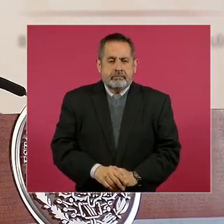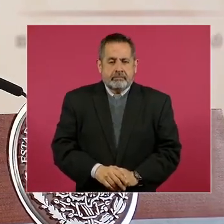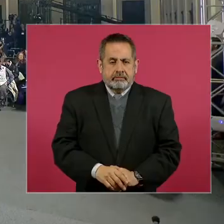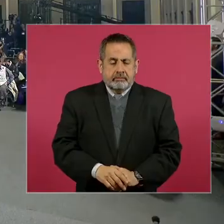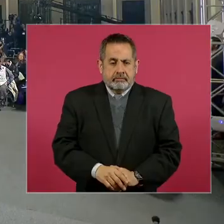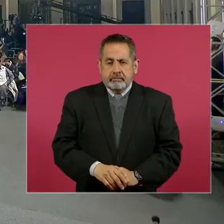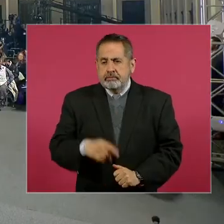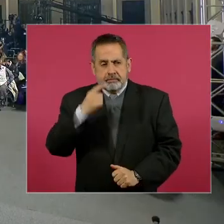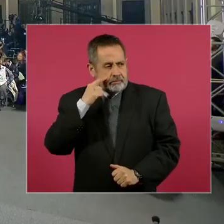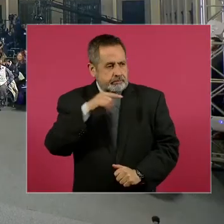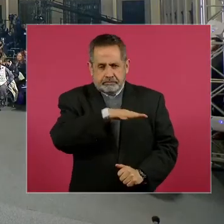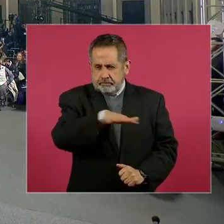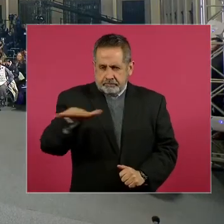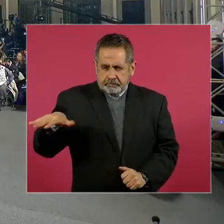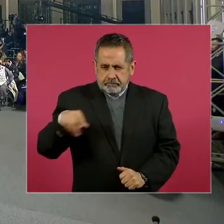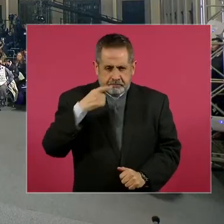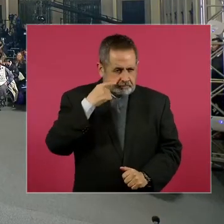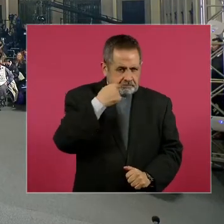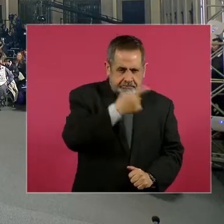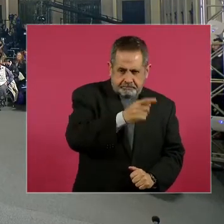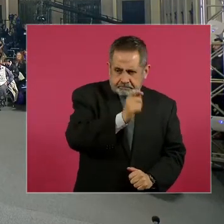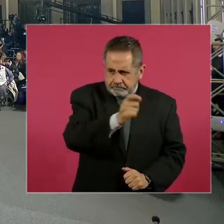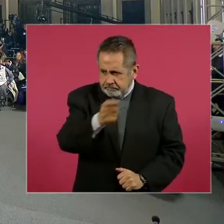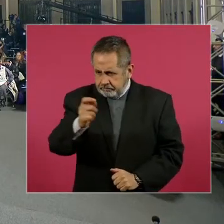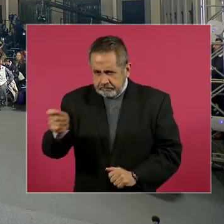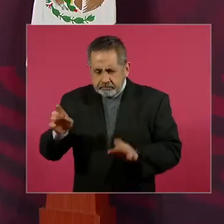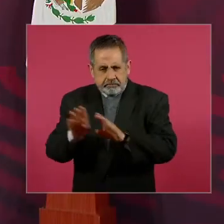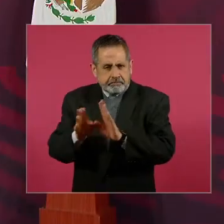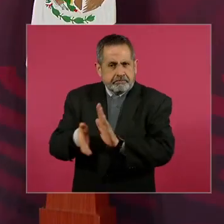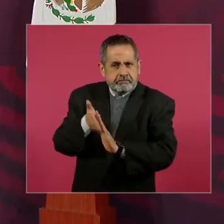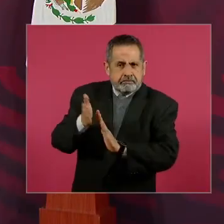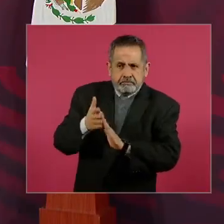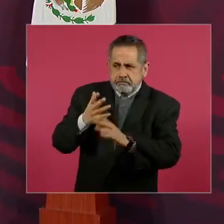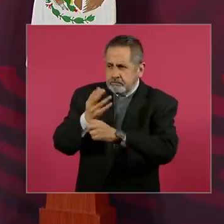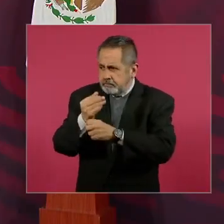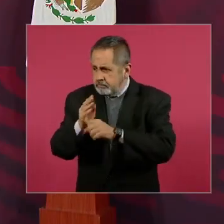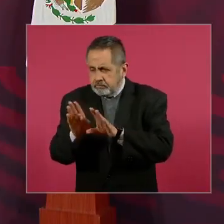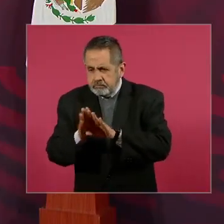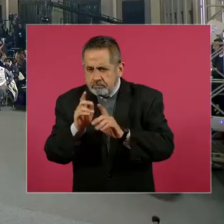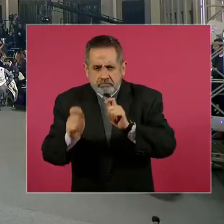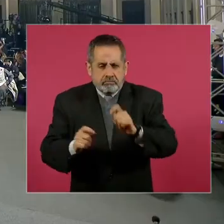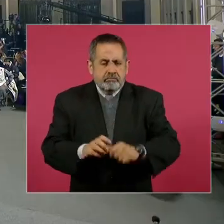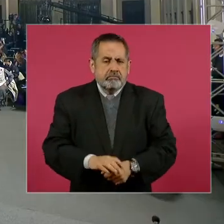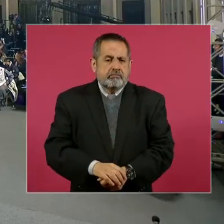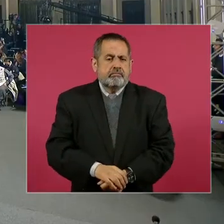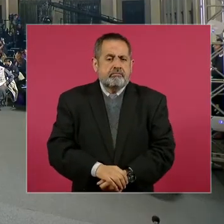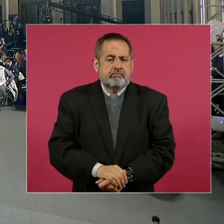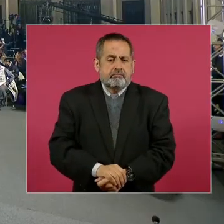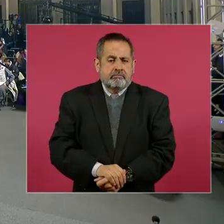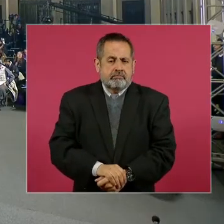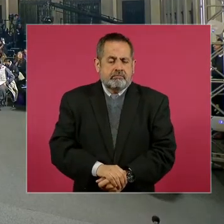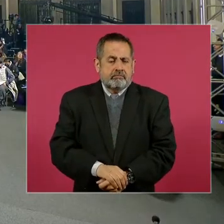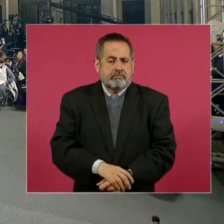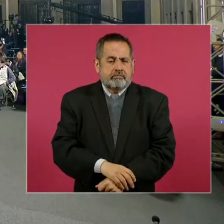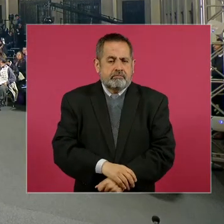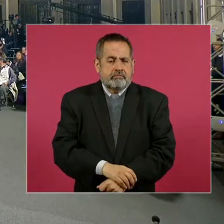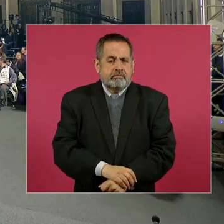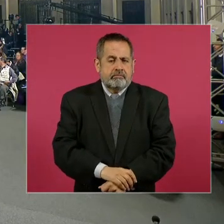en general todo lo que se está haciendo. Presidente, solo precisar, ¿cómo es la operación la